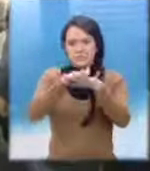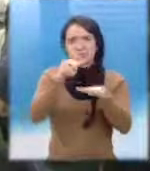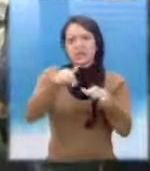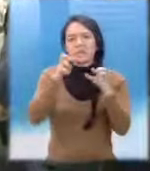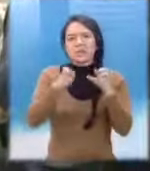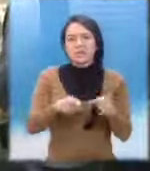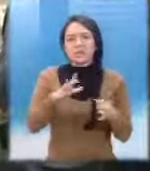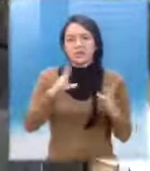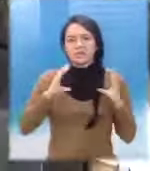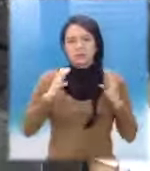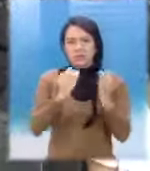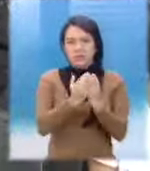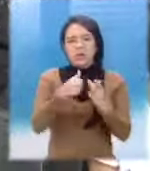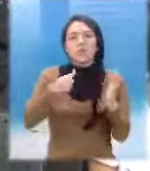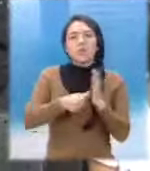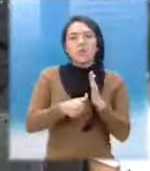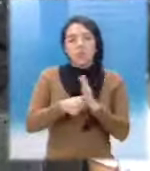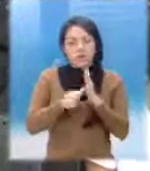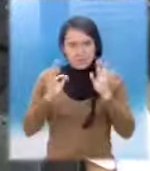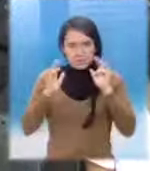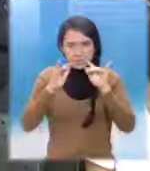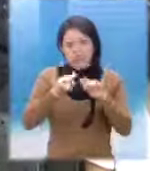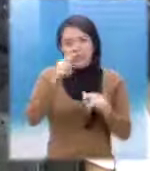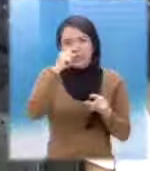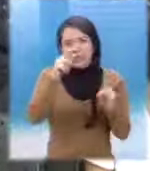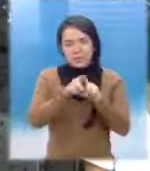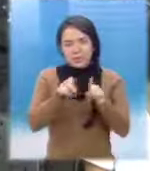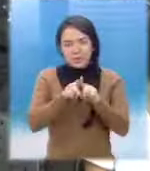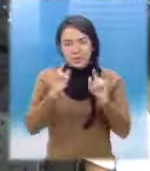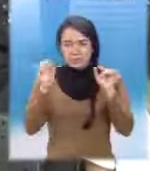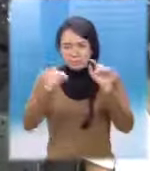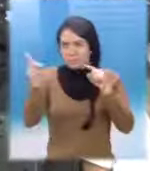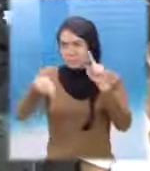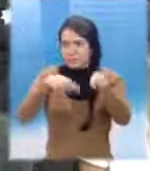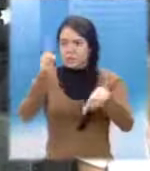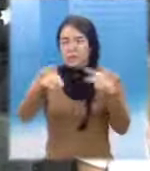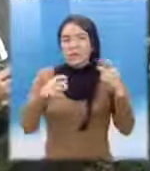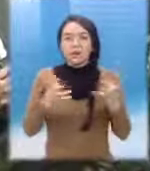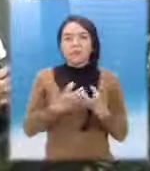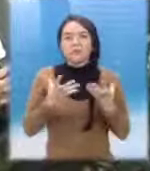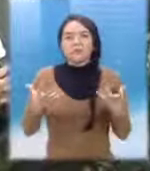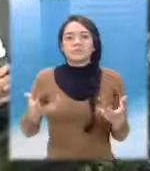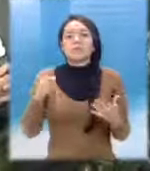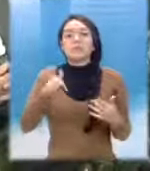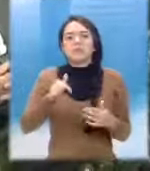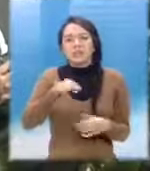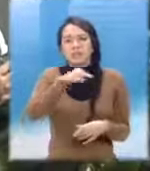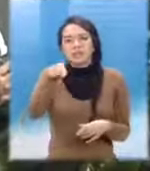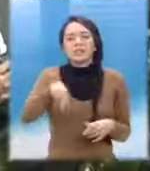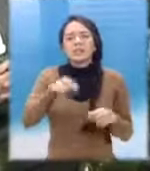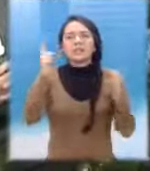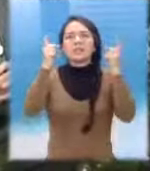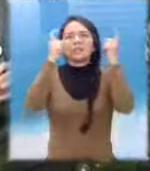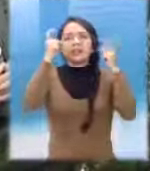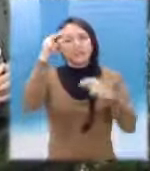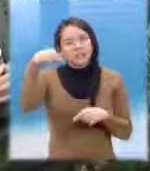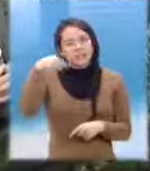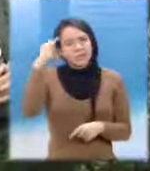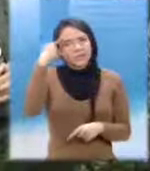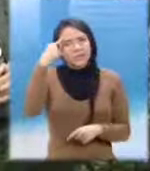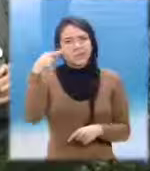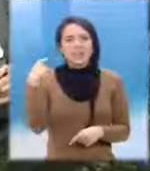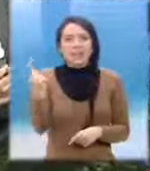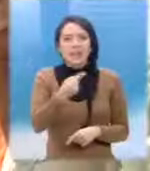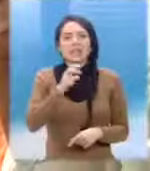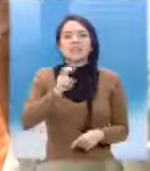como representantes de la Municipalidad Capitalina. El diplomático mexicano recordó que estas fechas nos invitan a reflexionar sobre la continua lucha por una